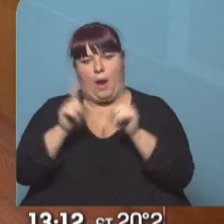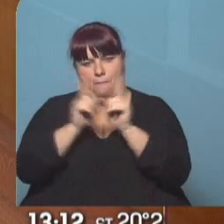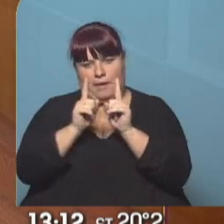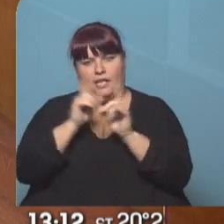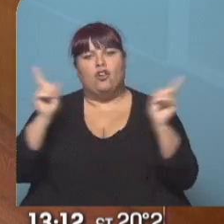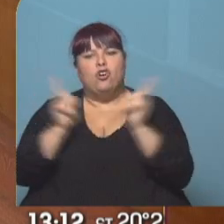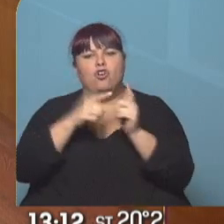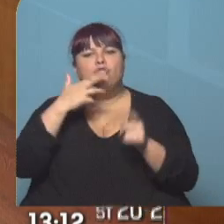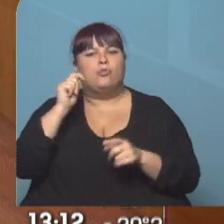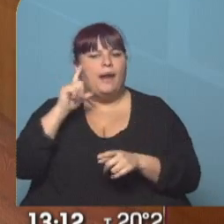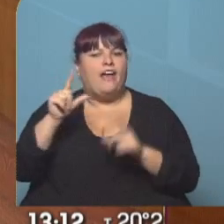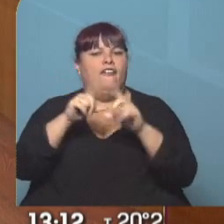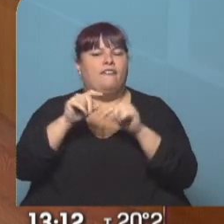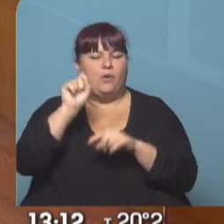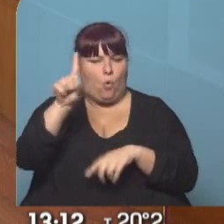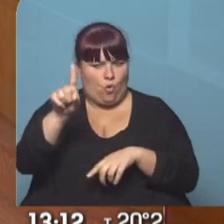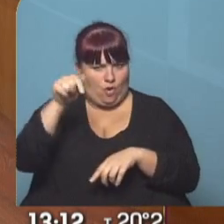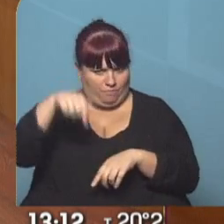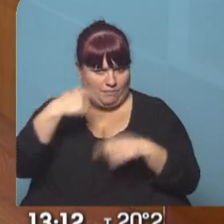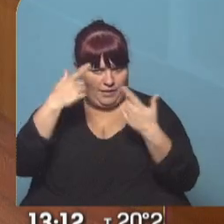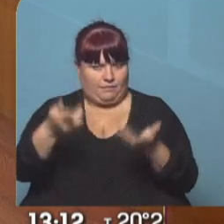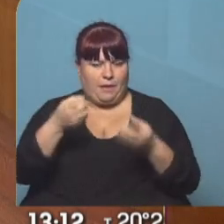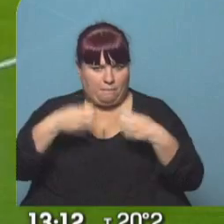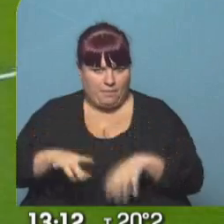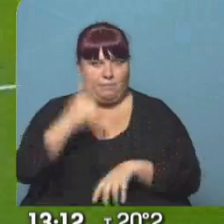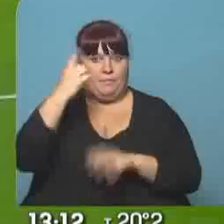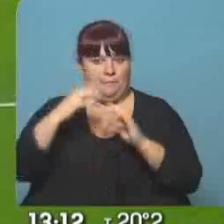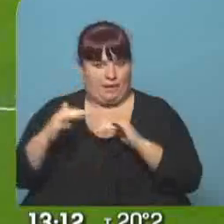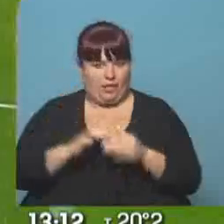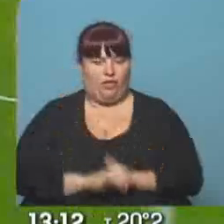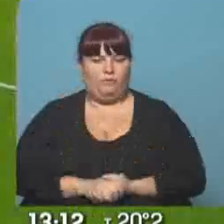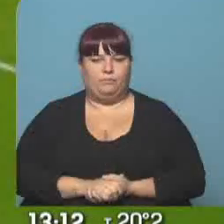Resumen, Superliga, fecha número 1, aquí el capítulo inicial.